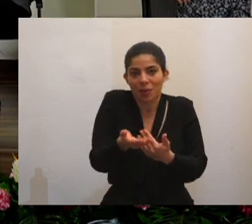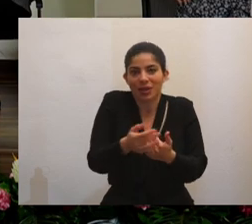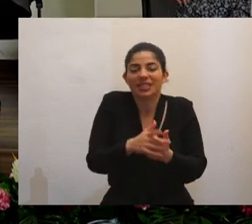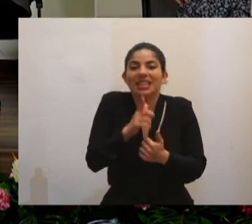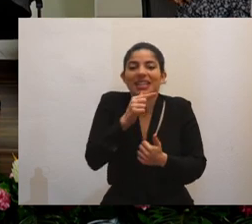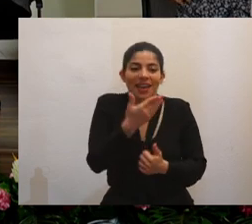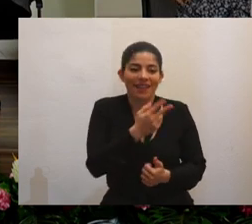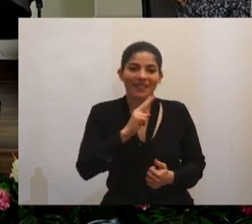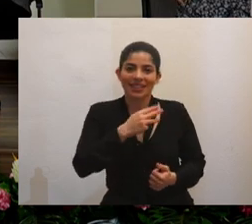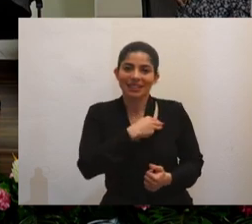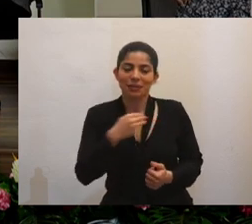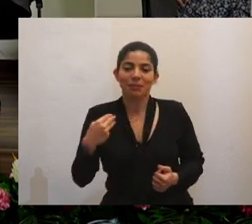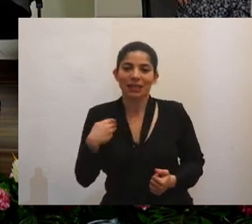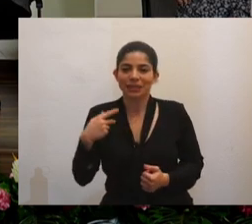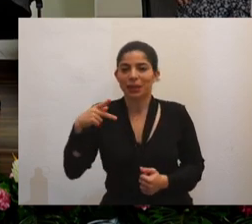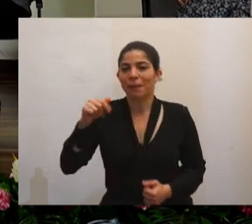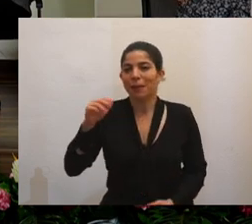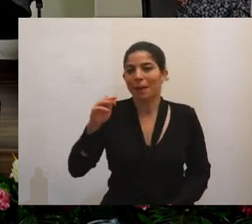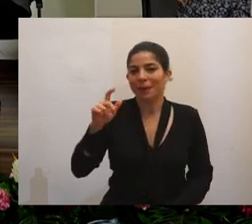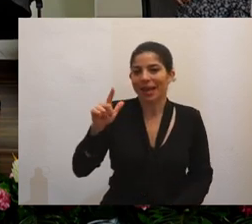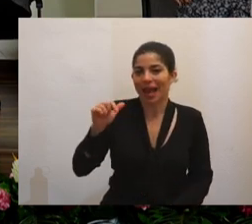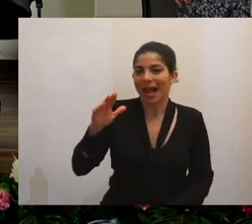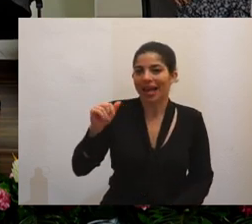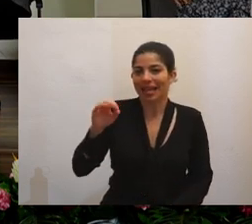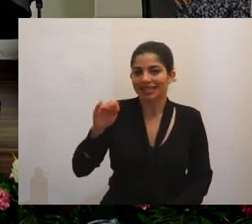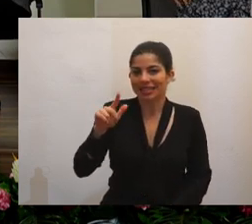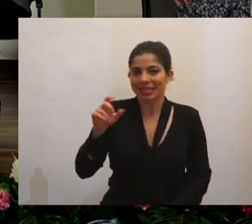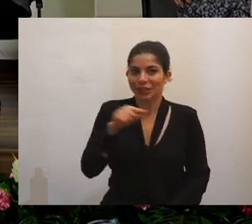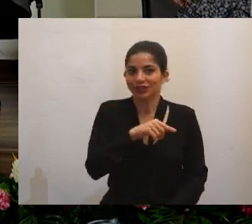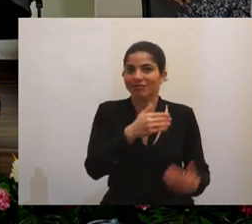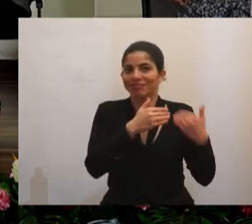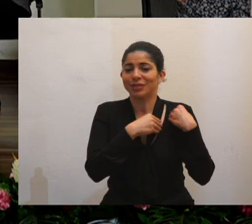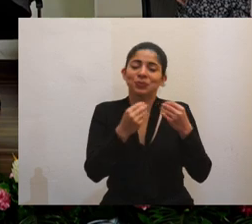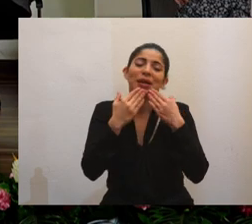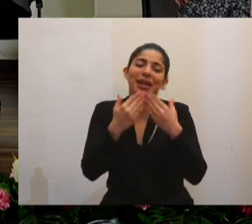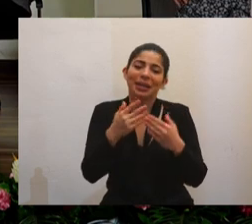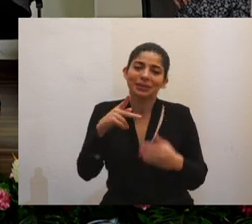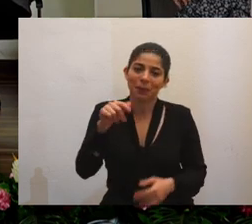la viceministra Pamela Castillo. Muchas gracias, Pamela.